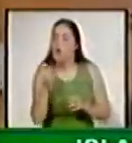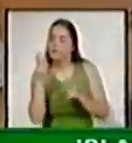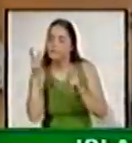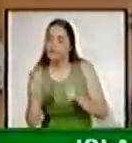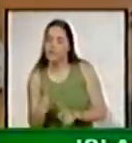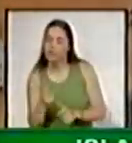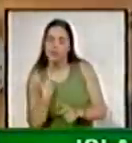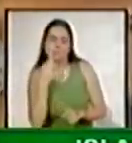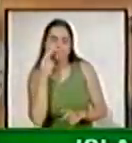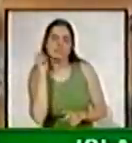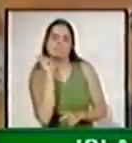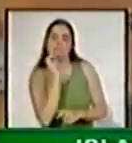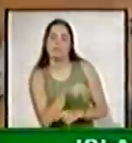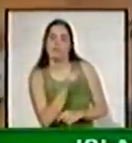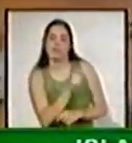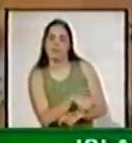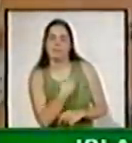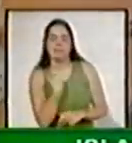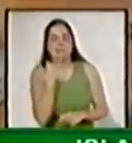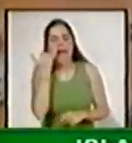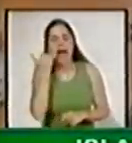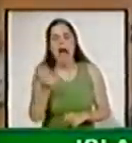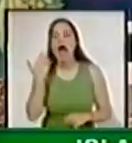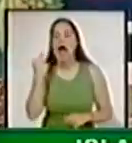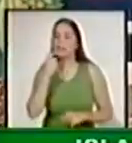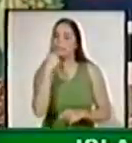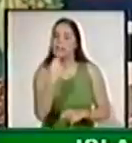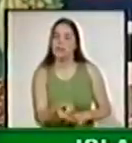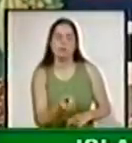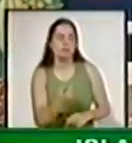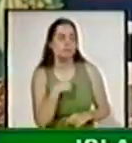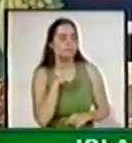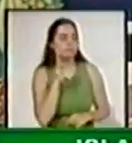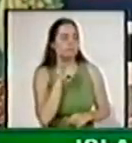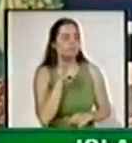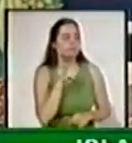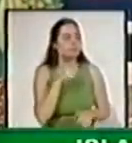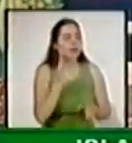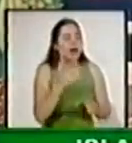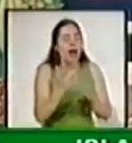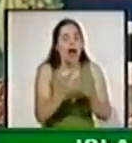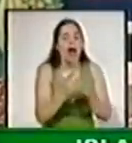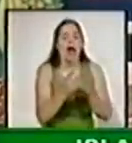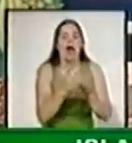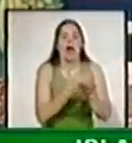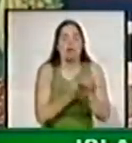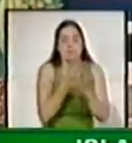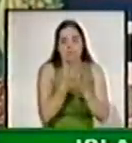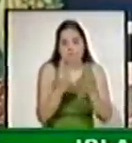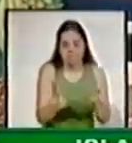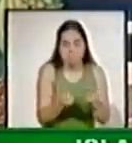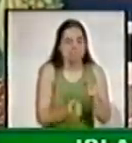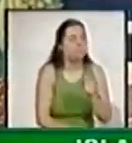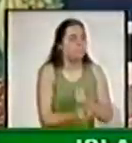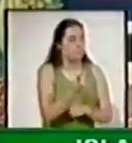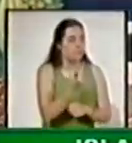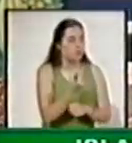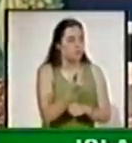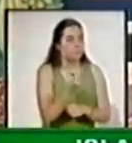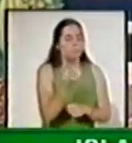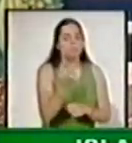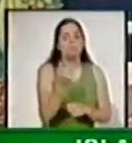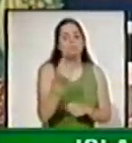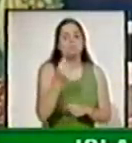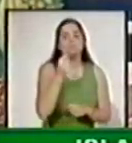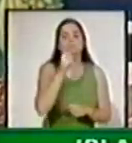cucharada. ¿Te ahí gusta? Está, sí, bueno, para él una cucharada. Entonces, antes de finalizar, le vamos a colocar esencia de